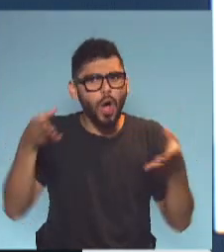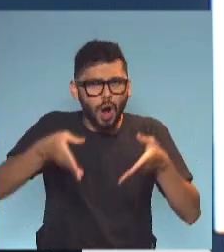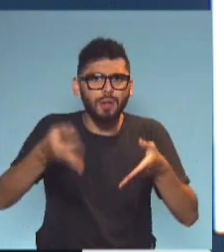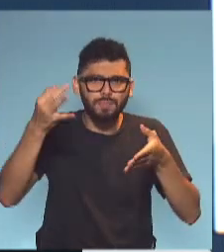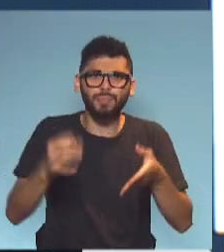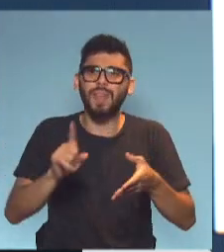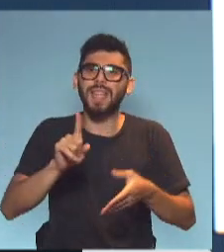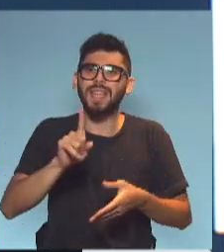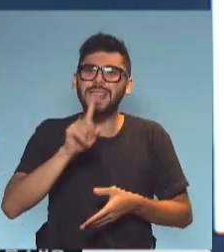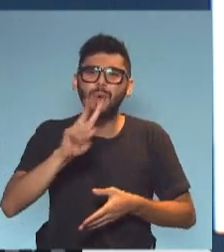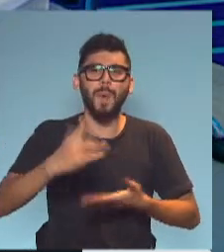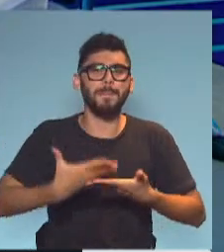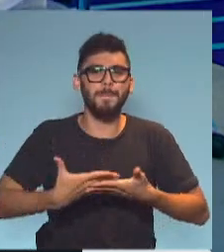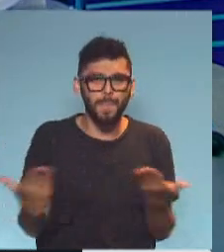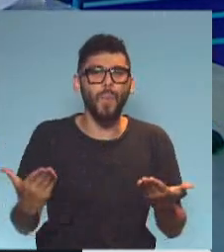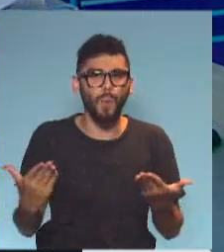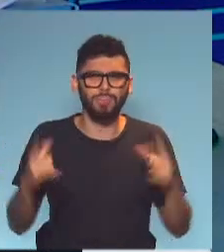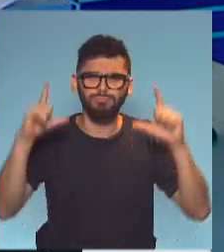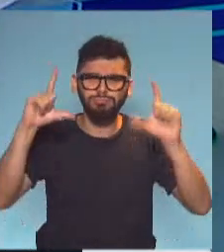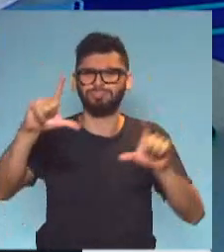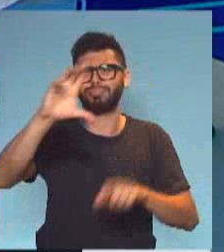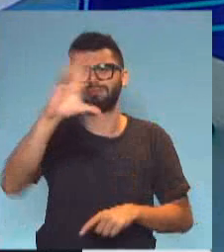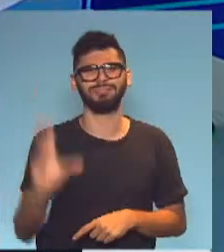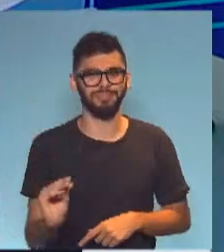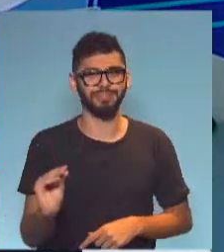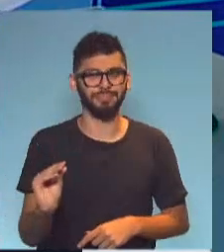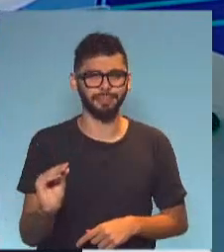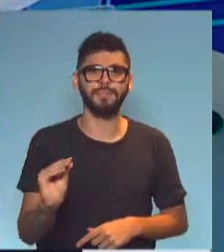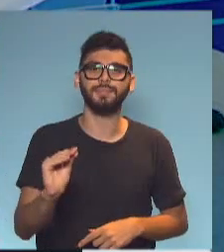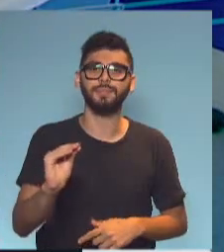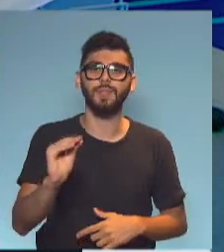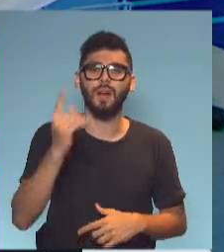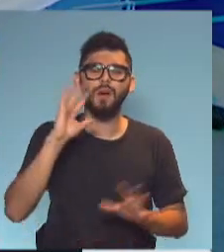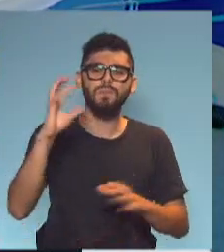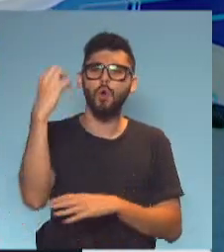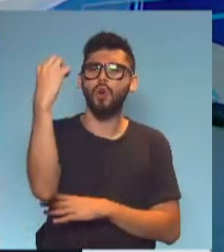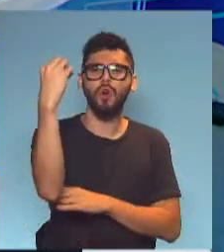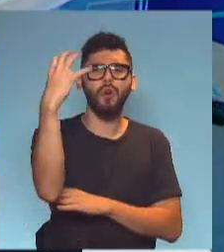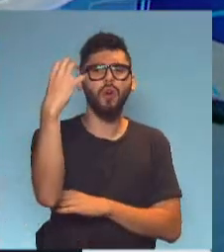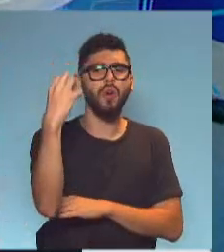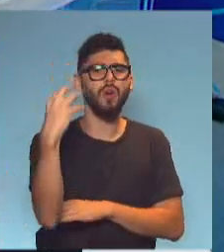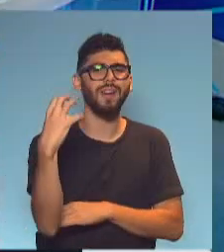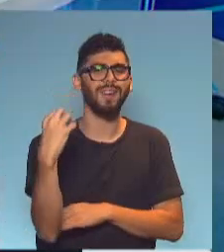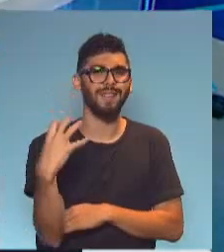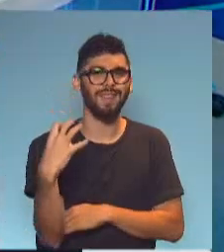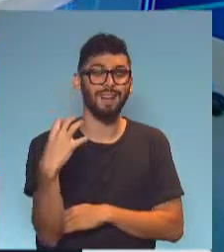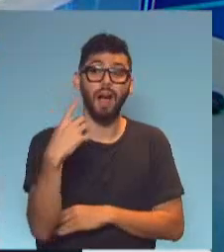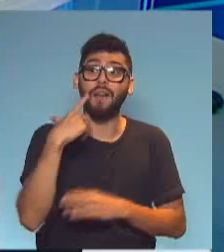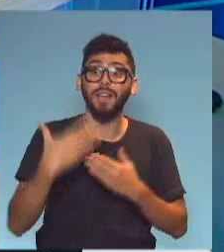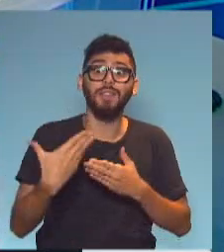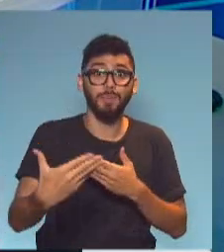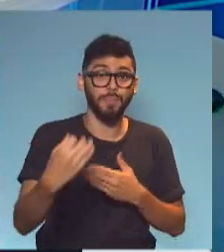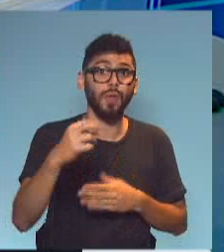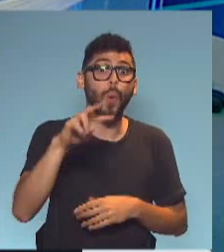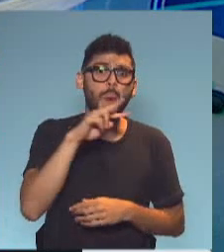Televisión pública al servicio del país. Bueno, vamos a establecer una suerte de semáforo para entender un poco lo que viene después, ¿no? Semáforo